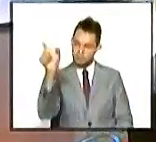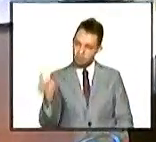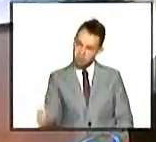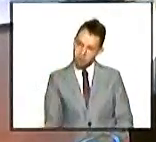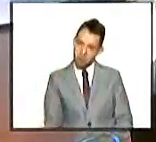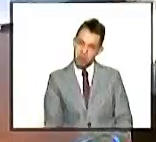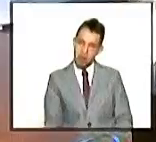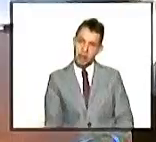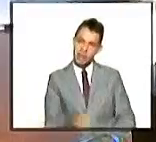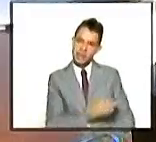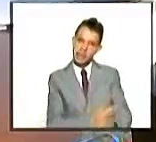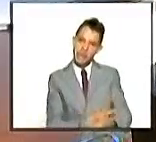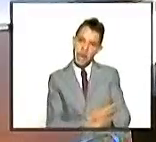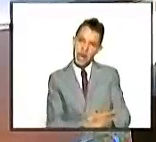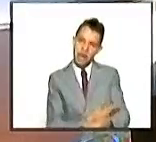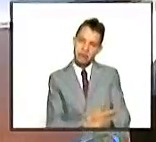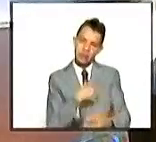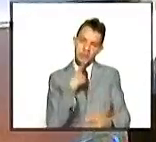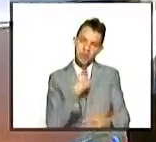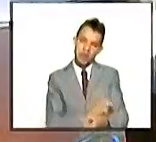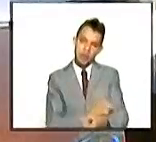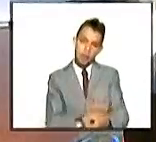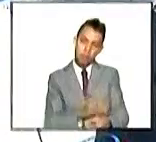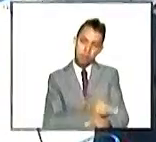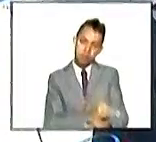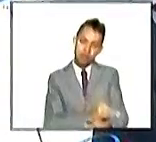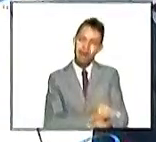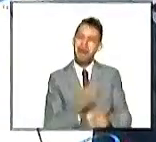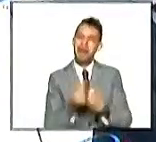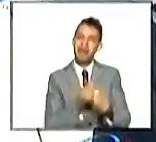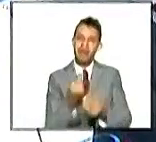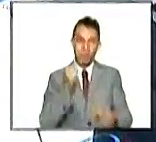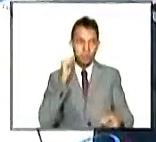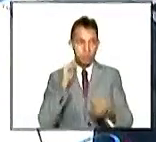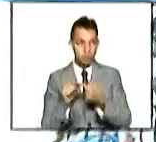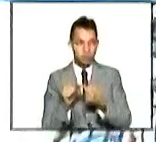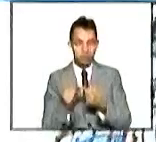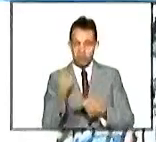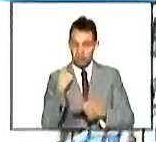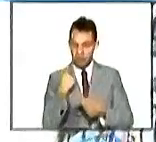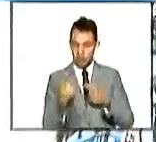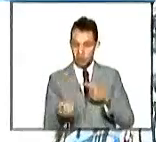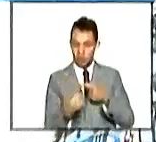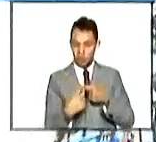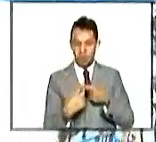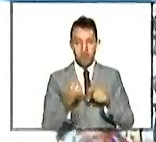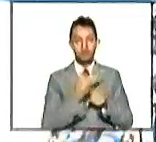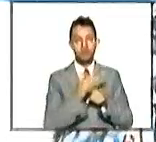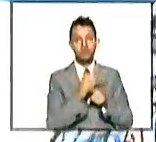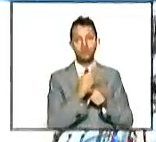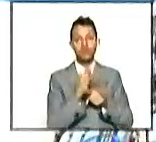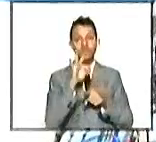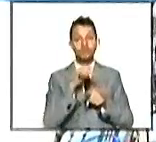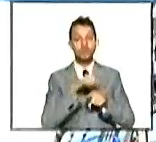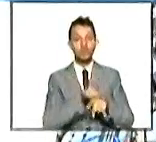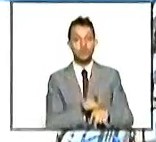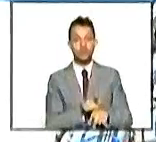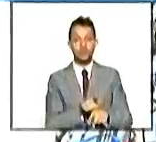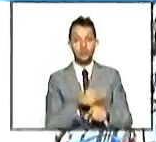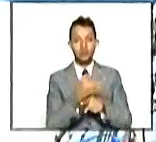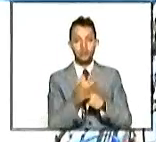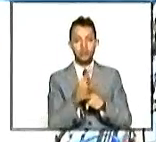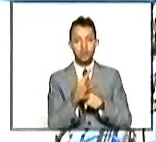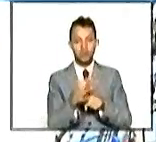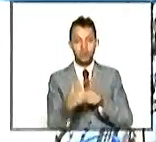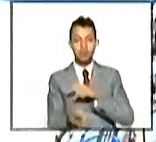anticoagulada y qué contraindicaciones podría tener? ¿Esa llegó ahorita? ¿O sí. ¿Acabó de entrar esa pregunta? Hace 8 minutos. Ah, bueno. La persona